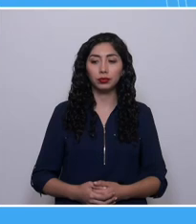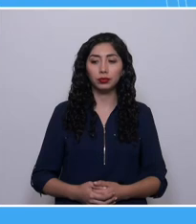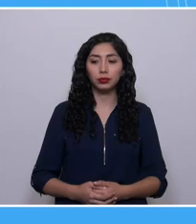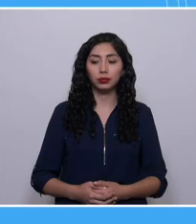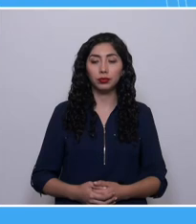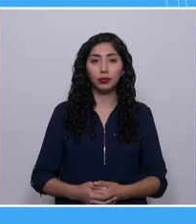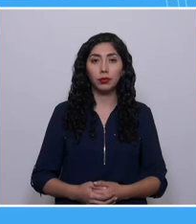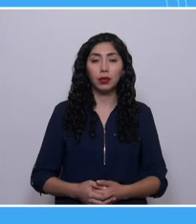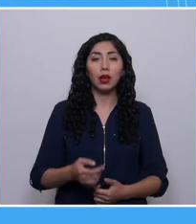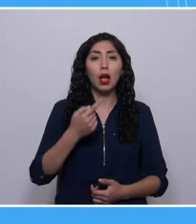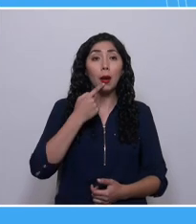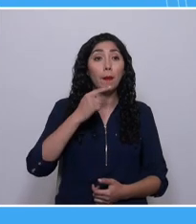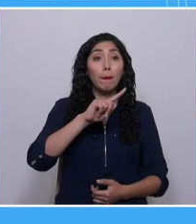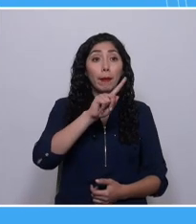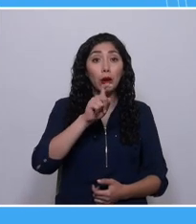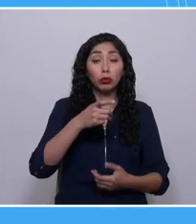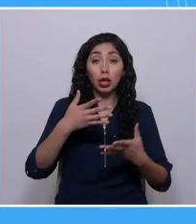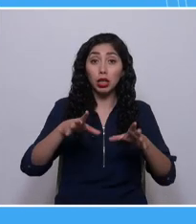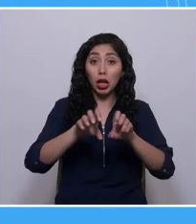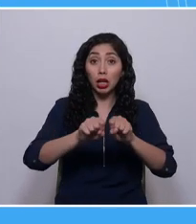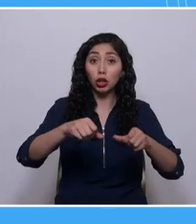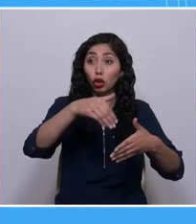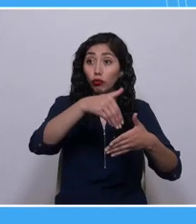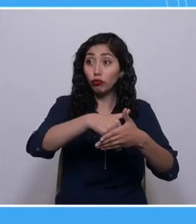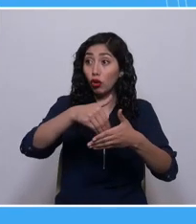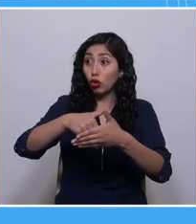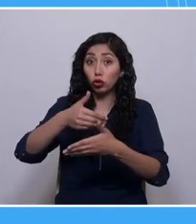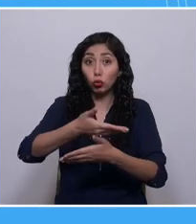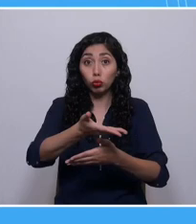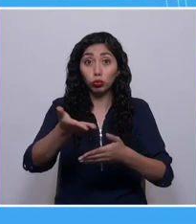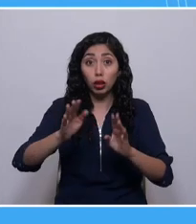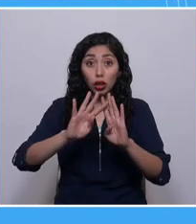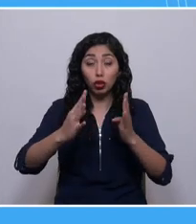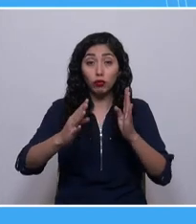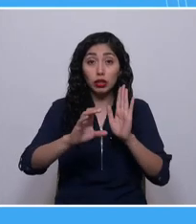¿Han emitido su voto, señoras y señores convencionales? Creo que ya se pudo votar.